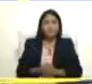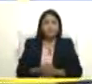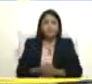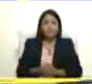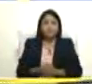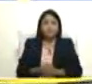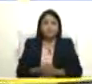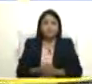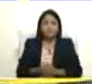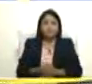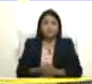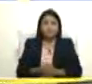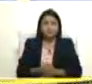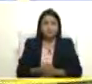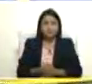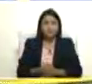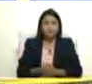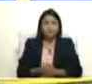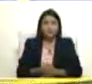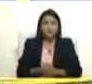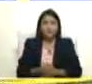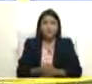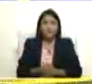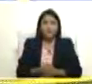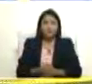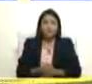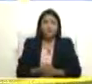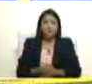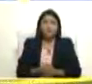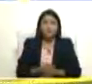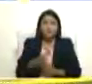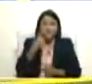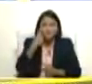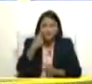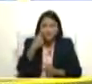Vi el cable de la agencia EFE, no sé quién lo escribió.